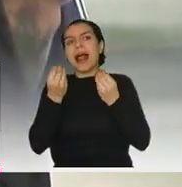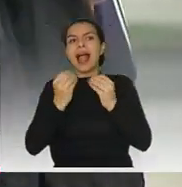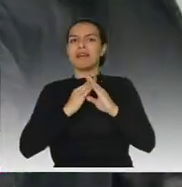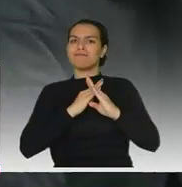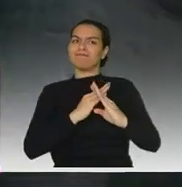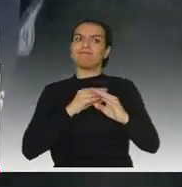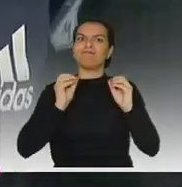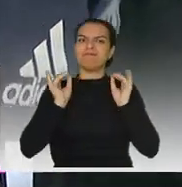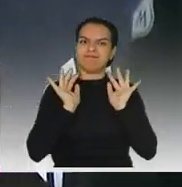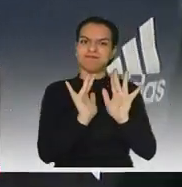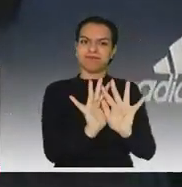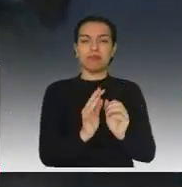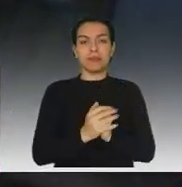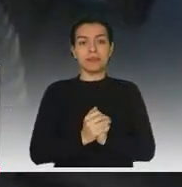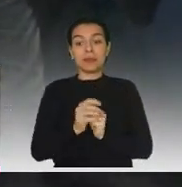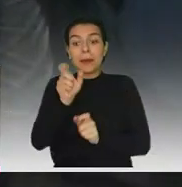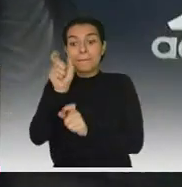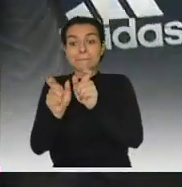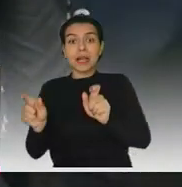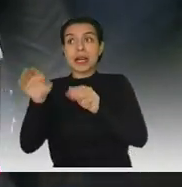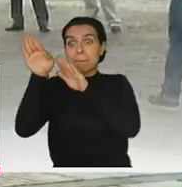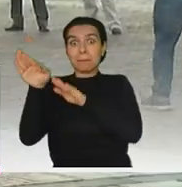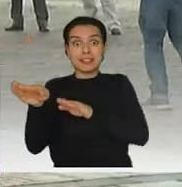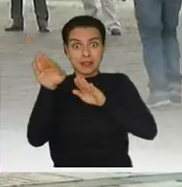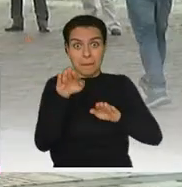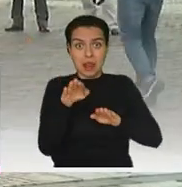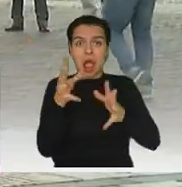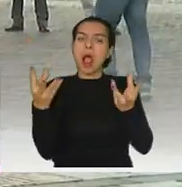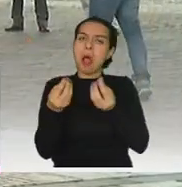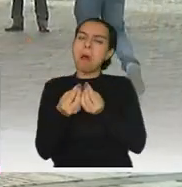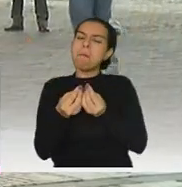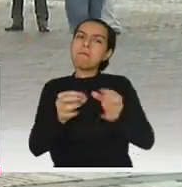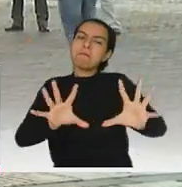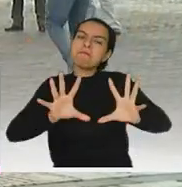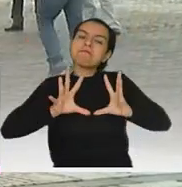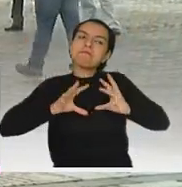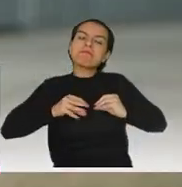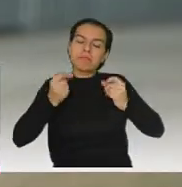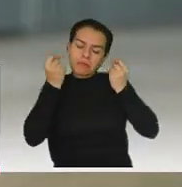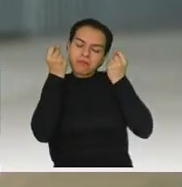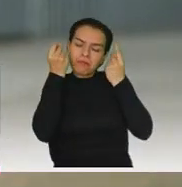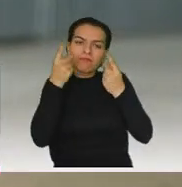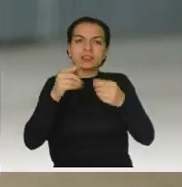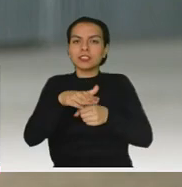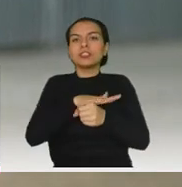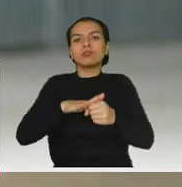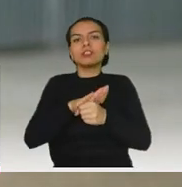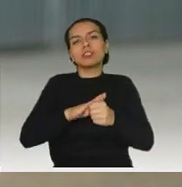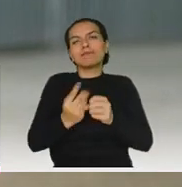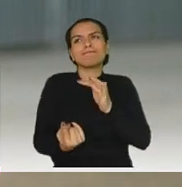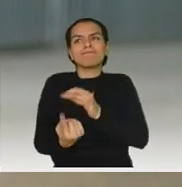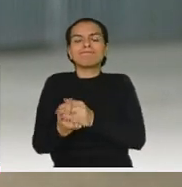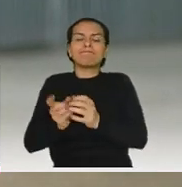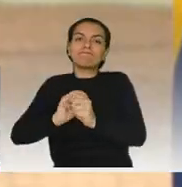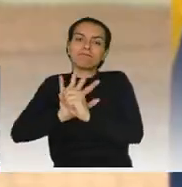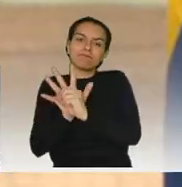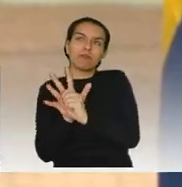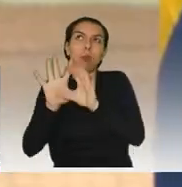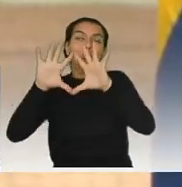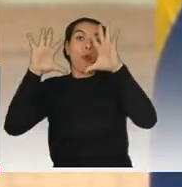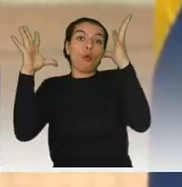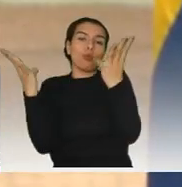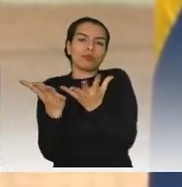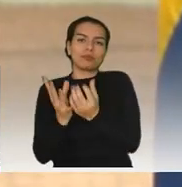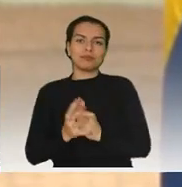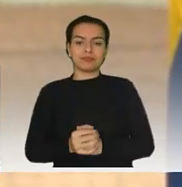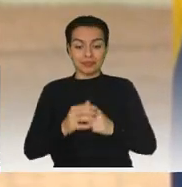de las diferentes barras aceptaron esta iniciativa, entendiendo la actual crisis sanitaria mundial que estamos atravesando. Este año vamos a hacer toda